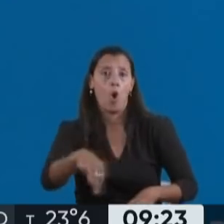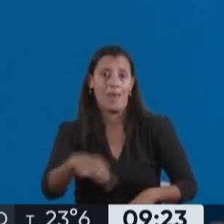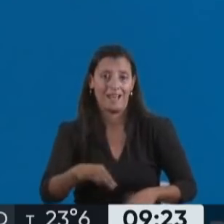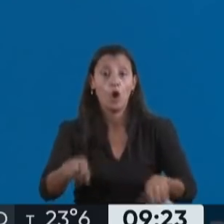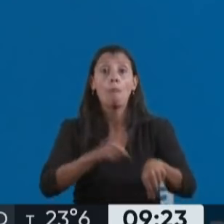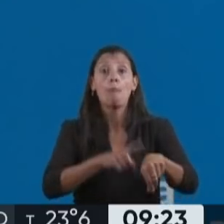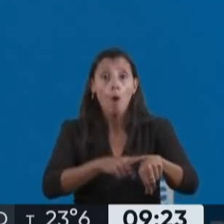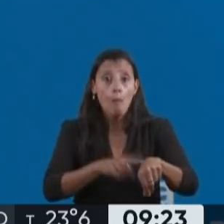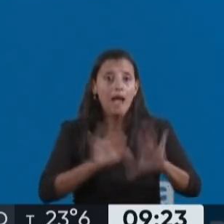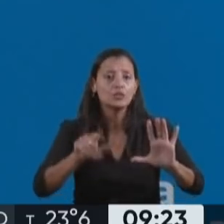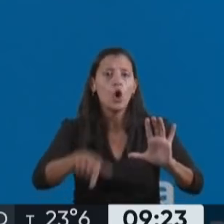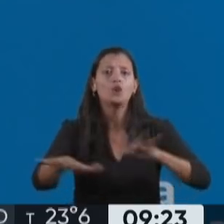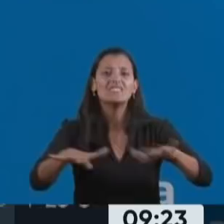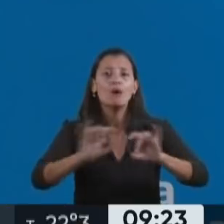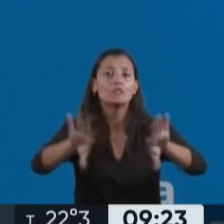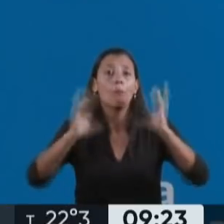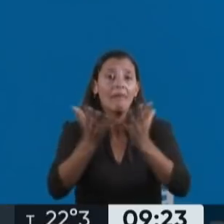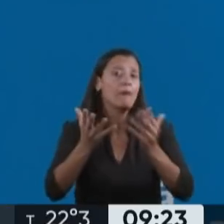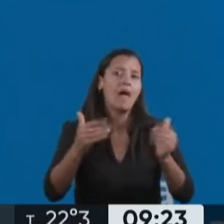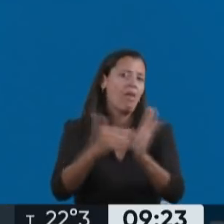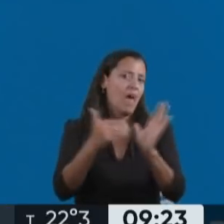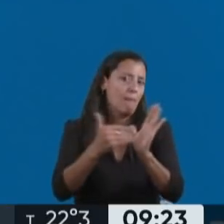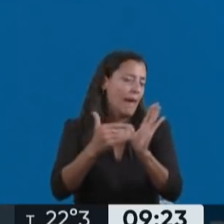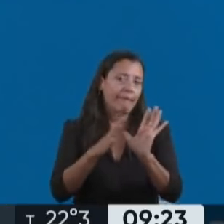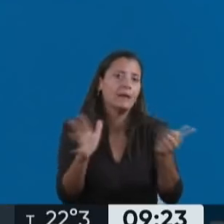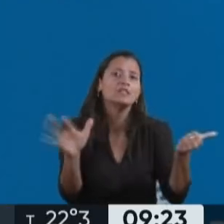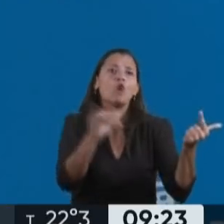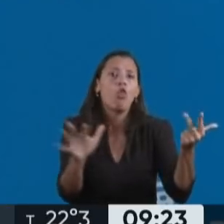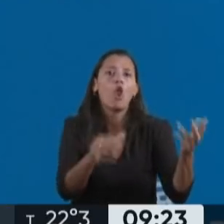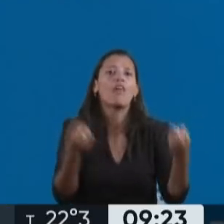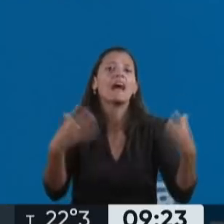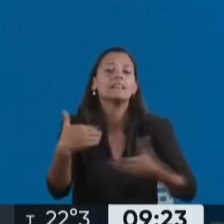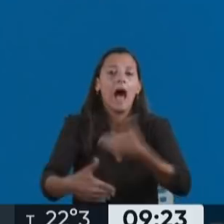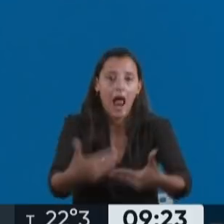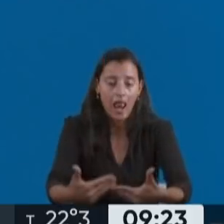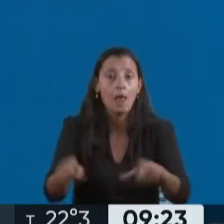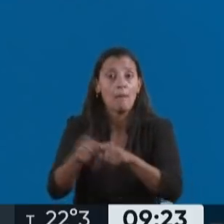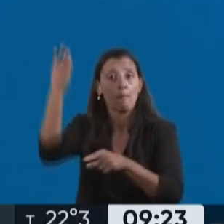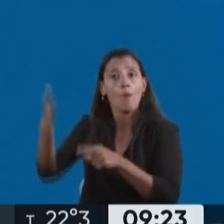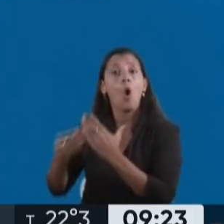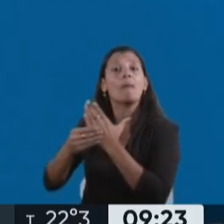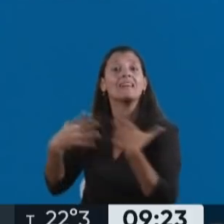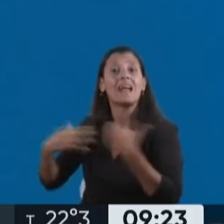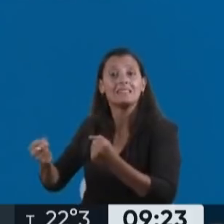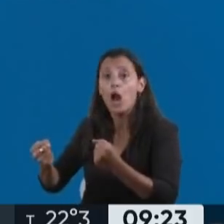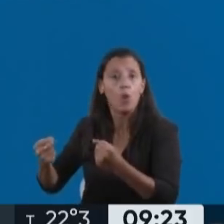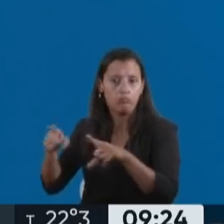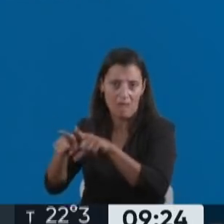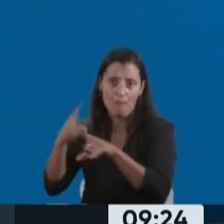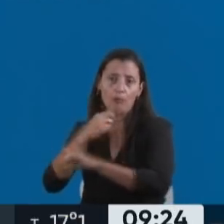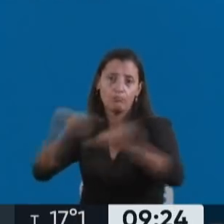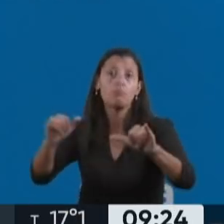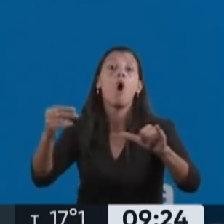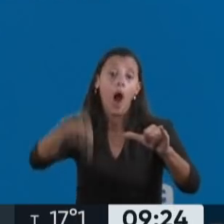la situación siempre con la pandemia es dinámica y la ministra Bisotti lo plantea así porque van sucediendo diferentes cosas. En este